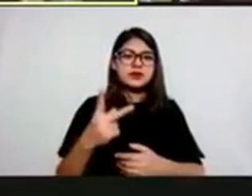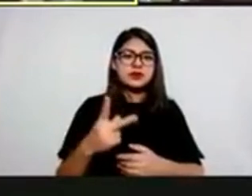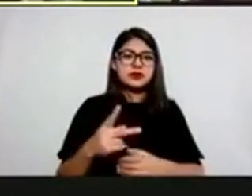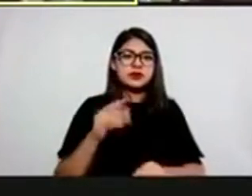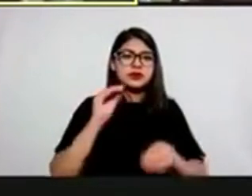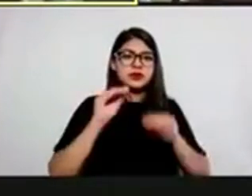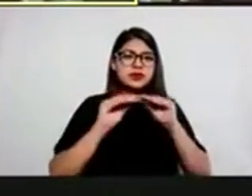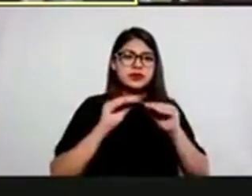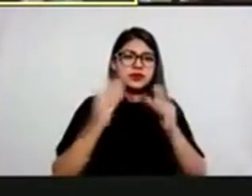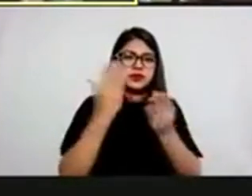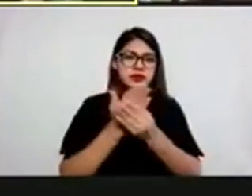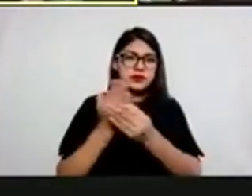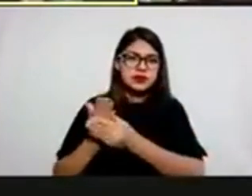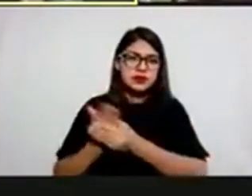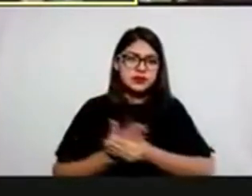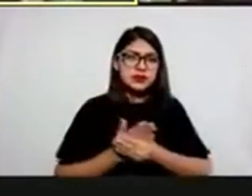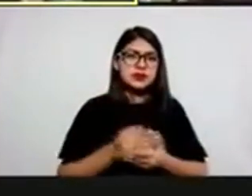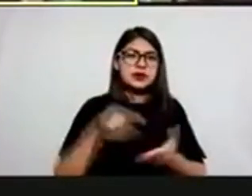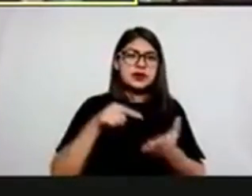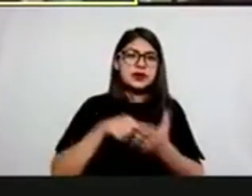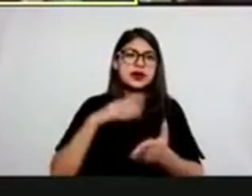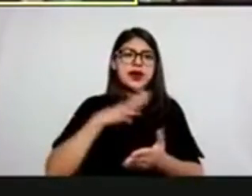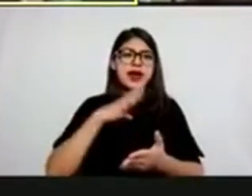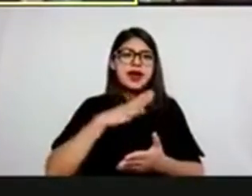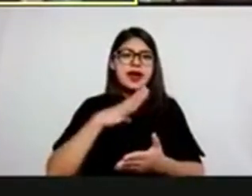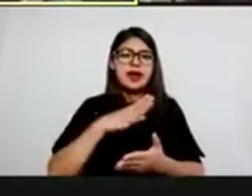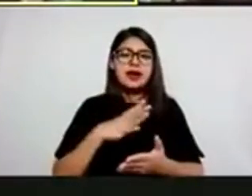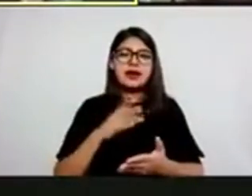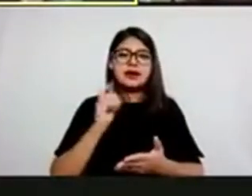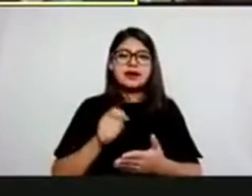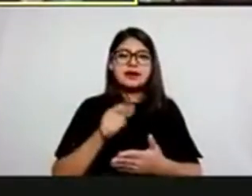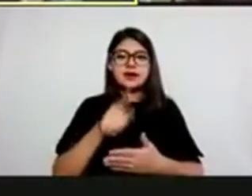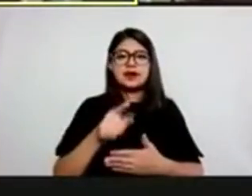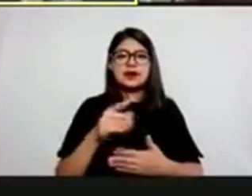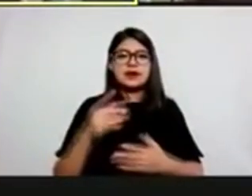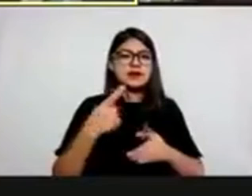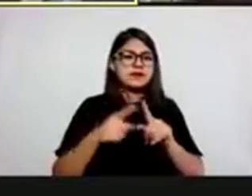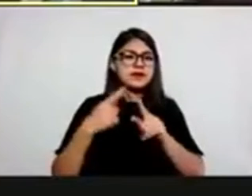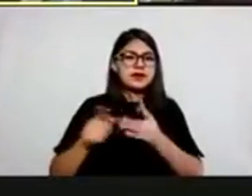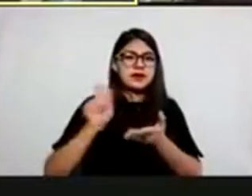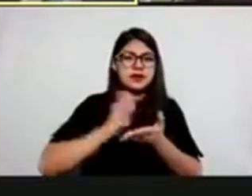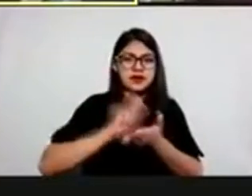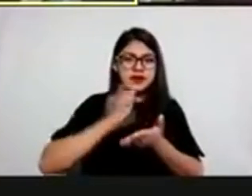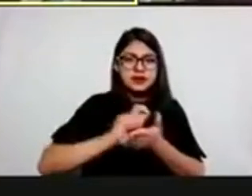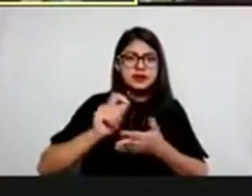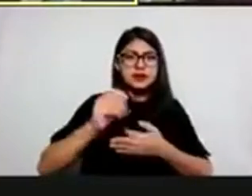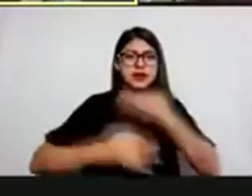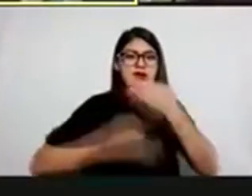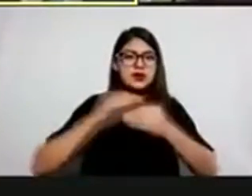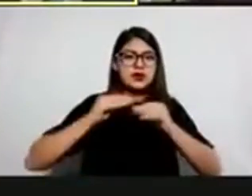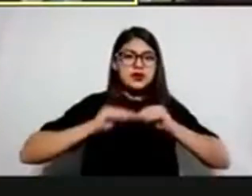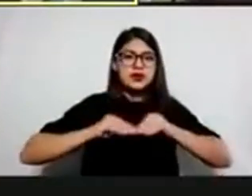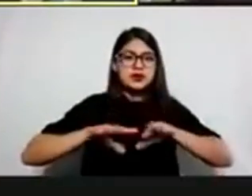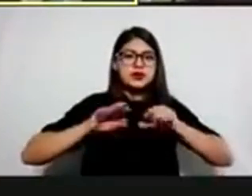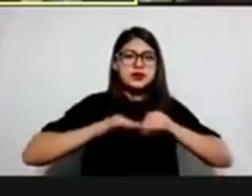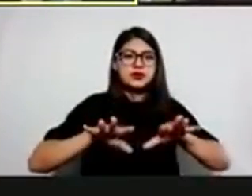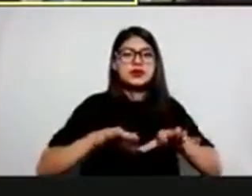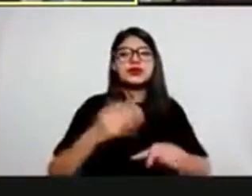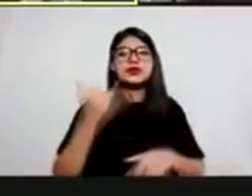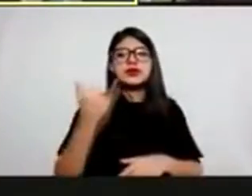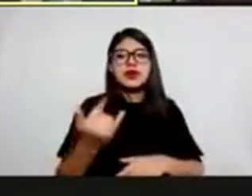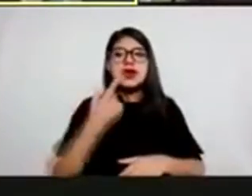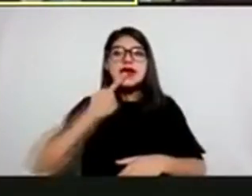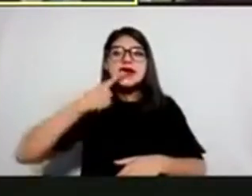denunciante presentó sendos escritos, recursos, quejas y denuncias para que se atendiera